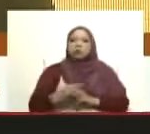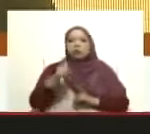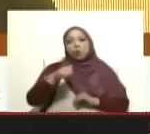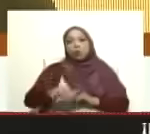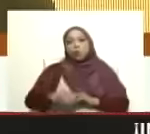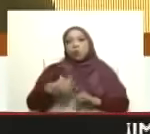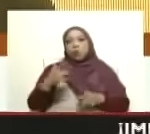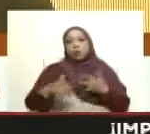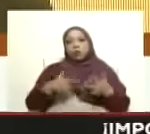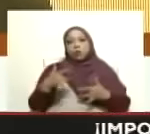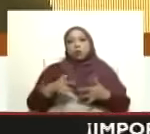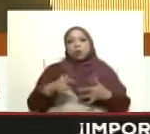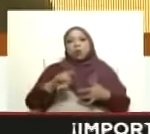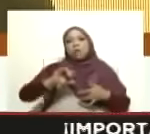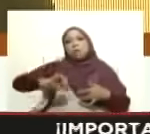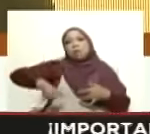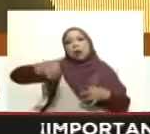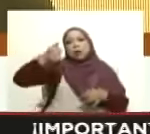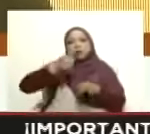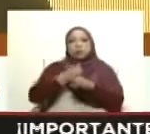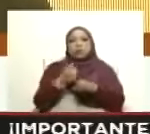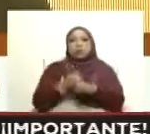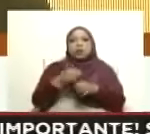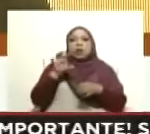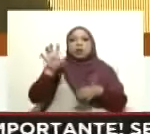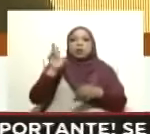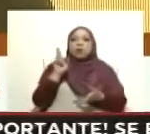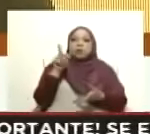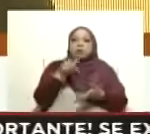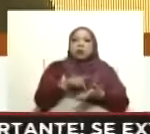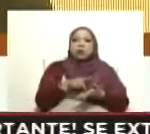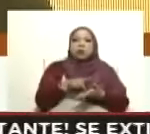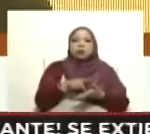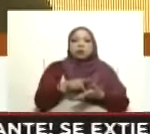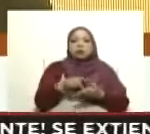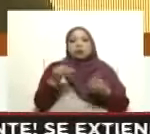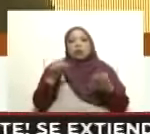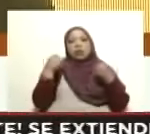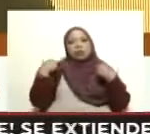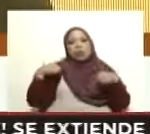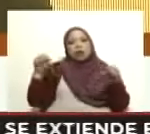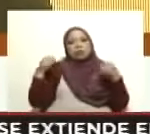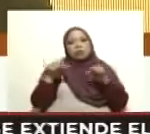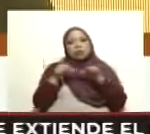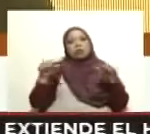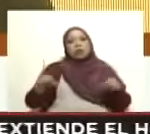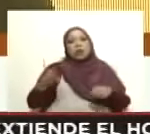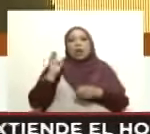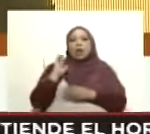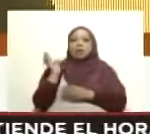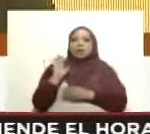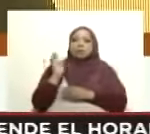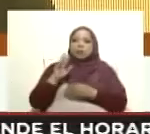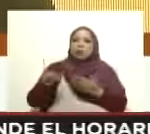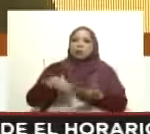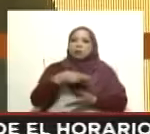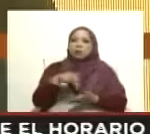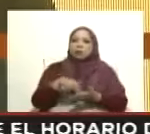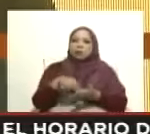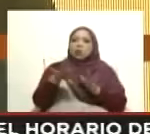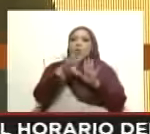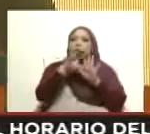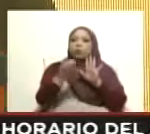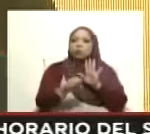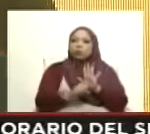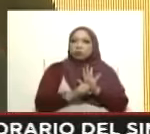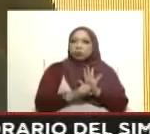se ha cuadruplicado la participación del simulacro de la asamblea nacional Constituyente